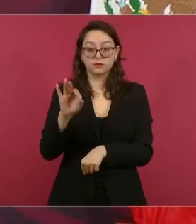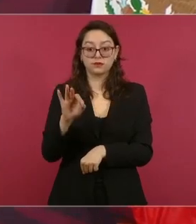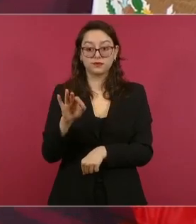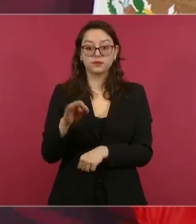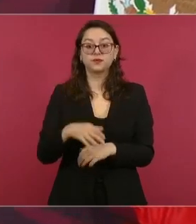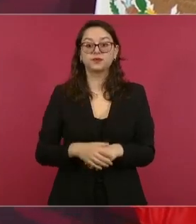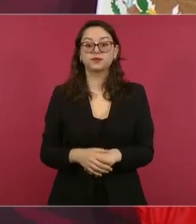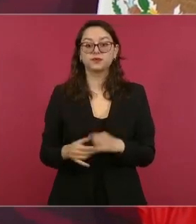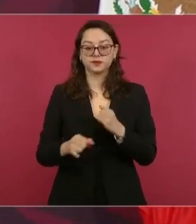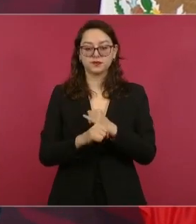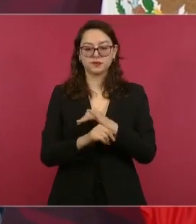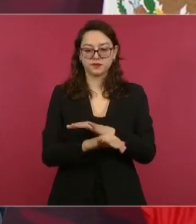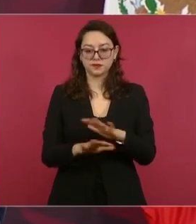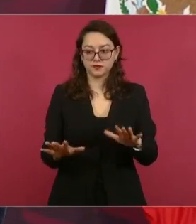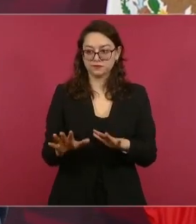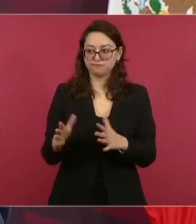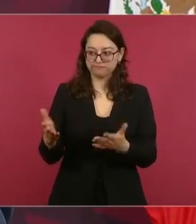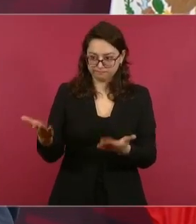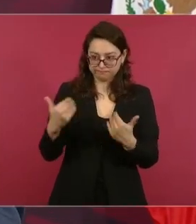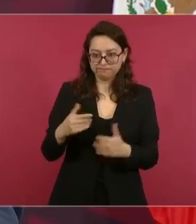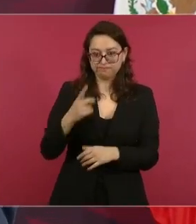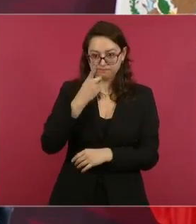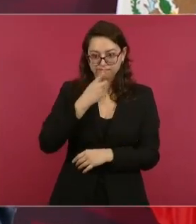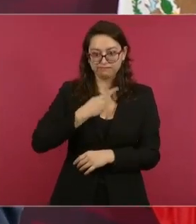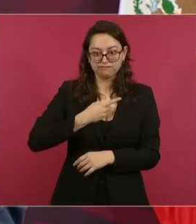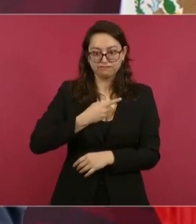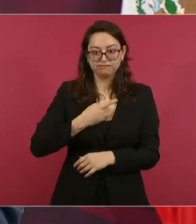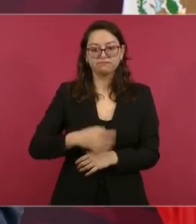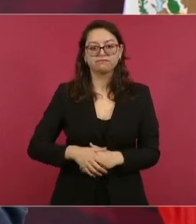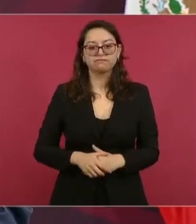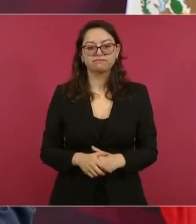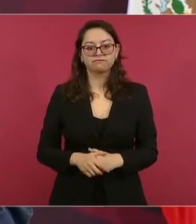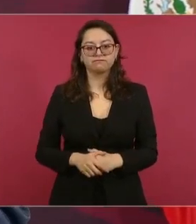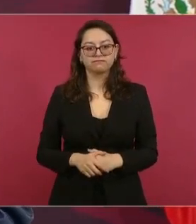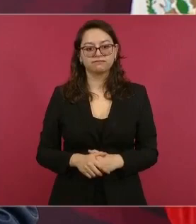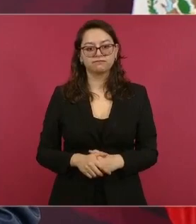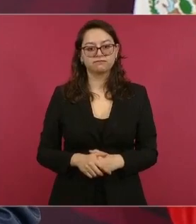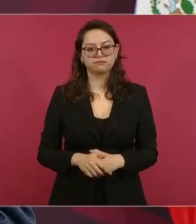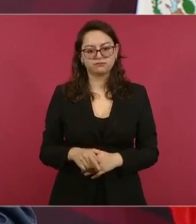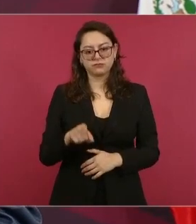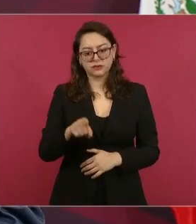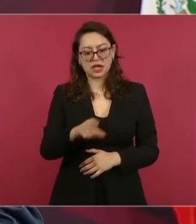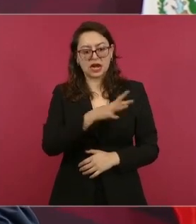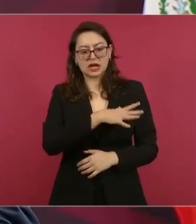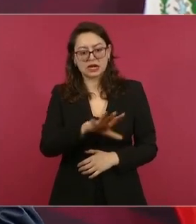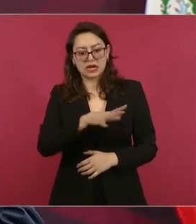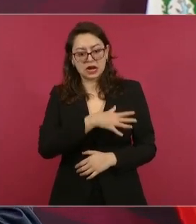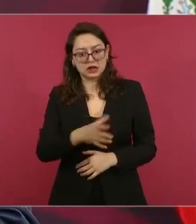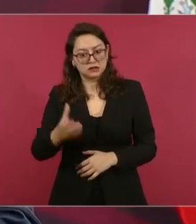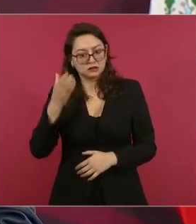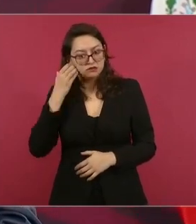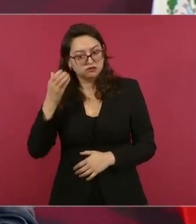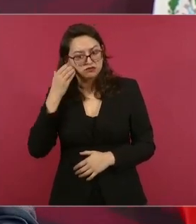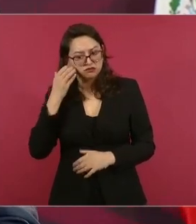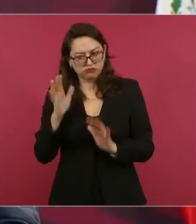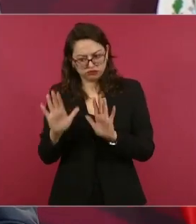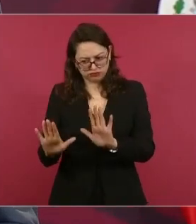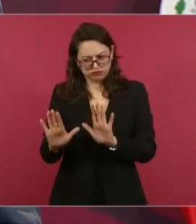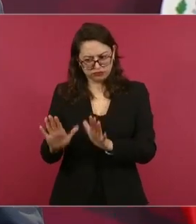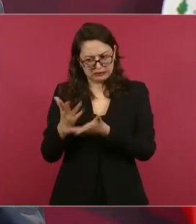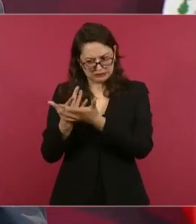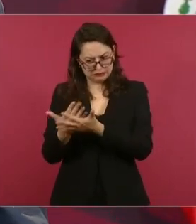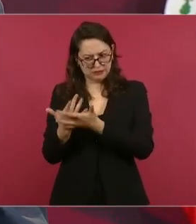que nos informe. Si le parece, quédese ahí con el